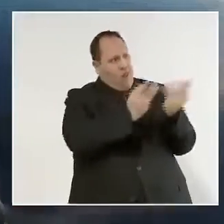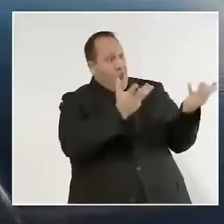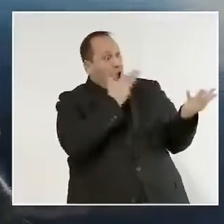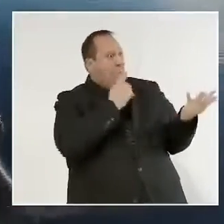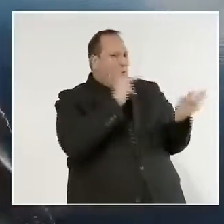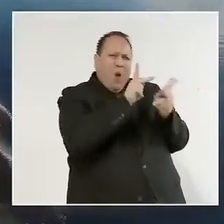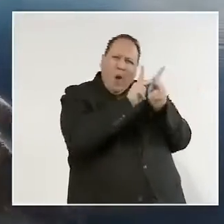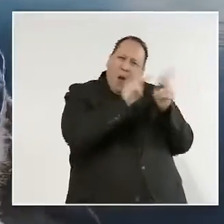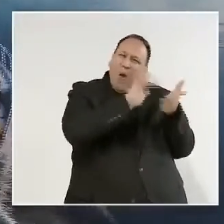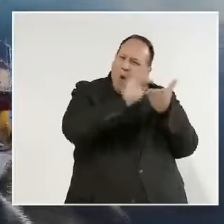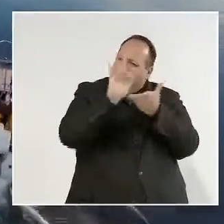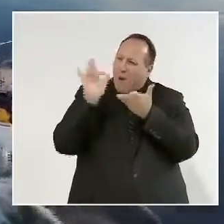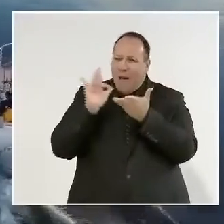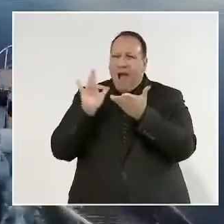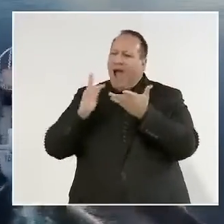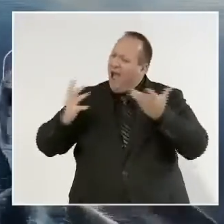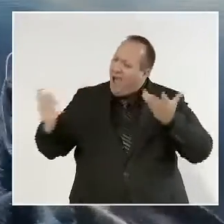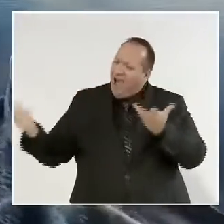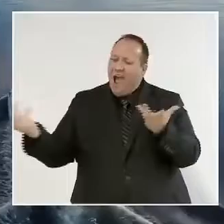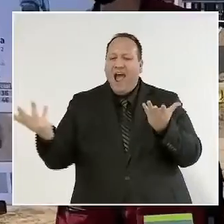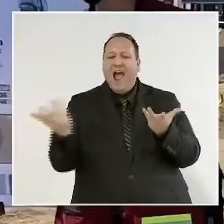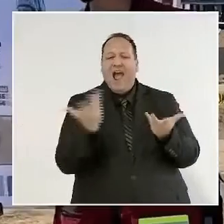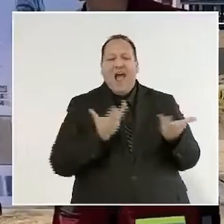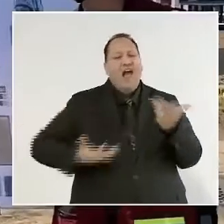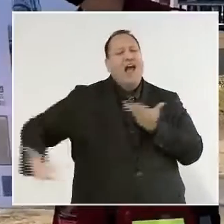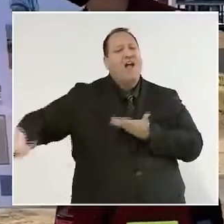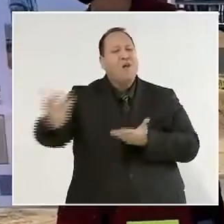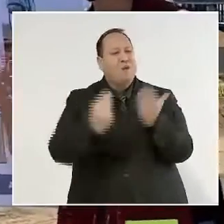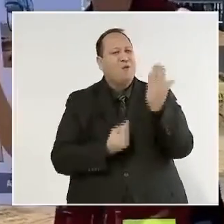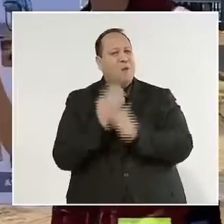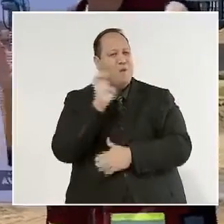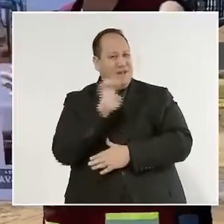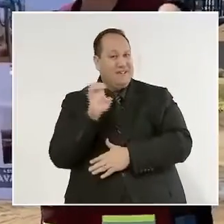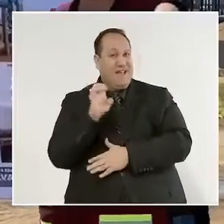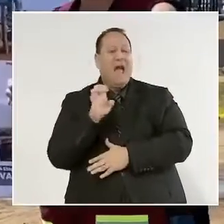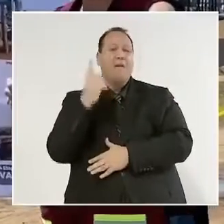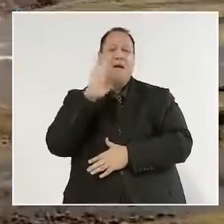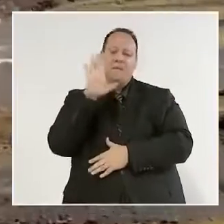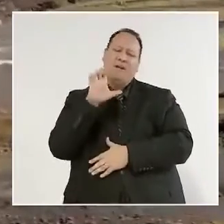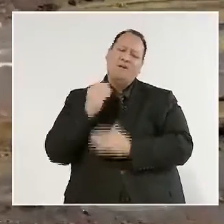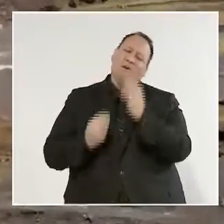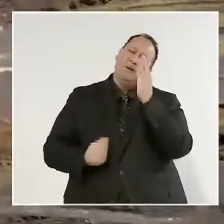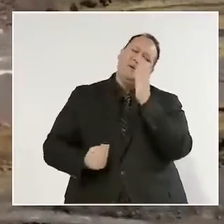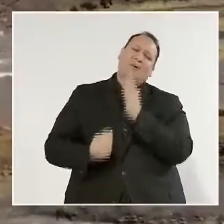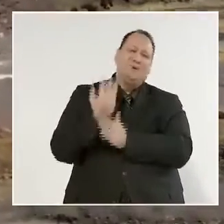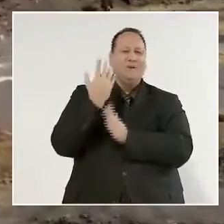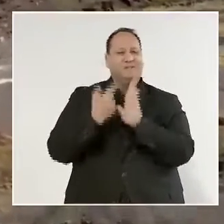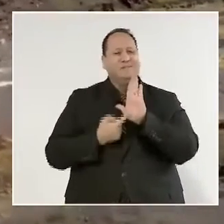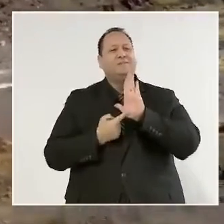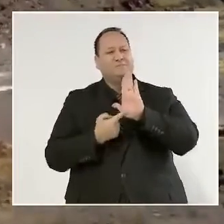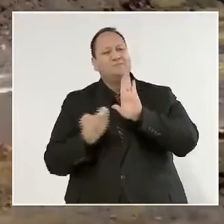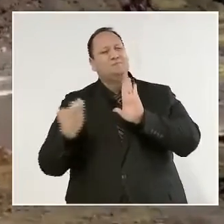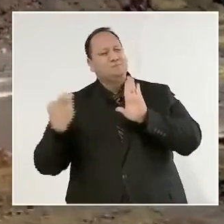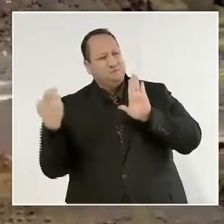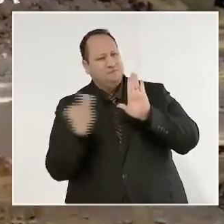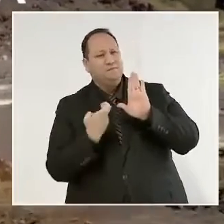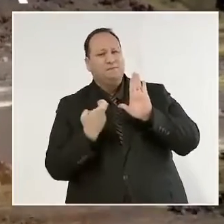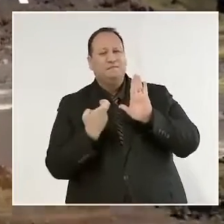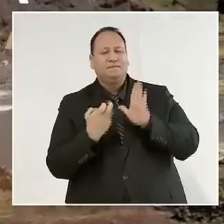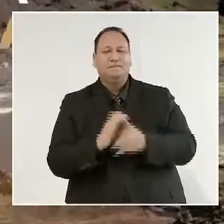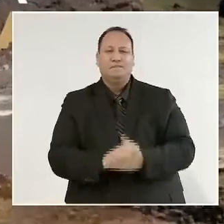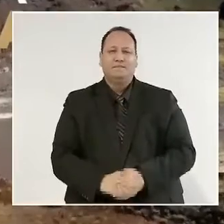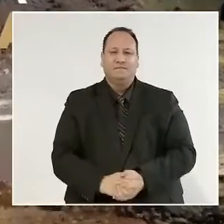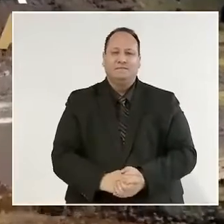Con estos esfuerzos y gracias al trabajo de todas y todos, creamos una nueva Ensenada para una